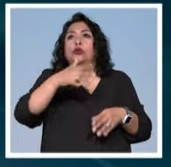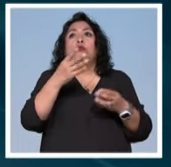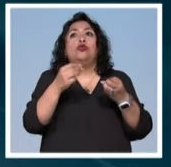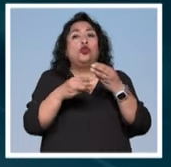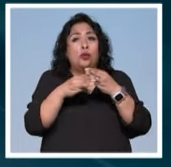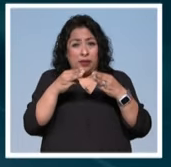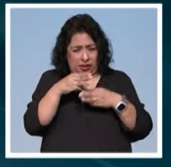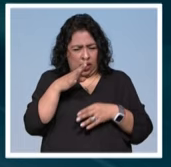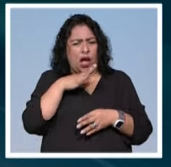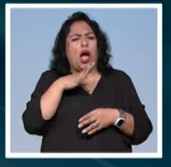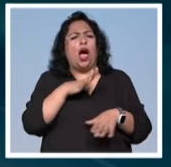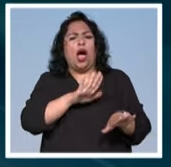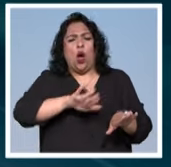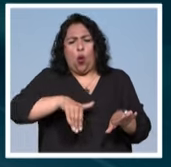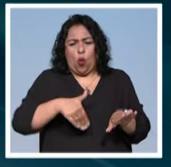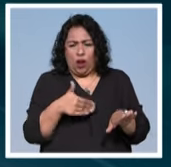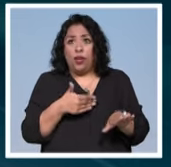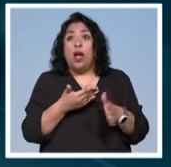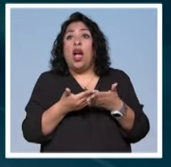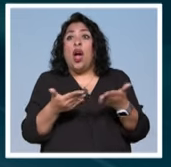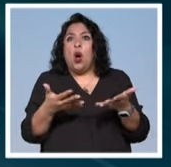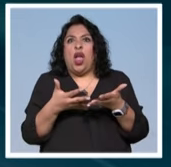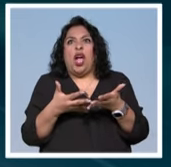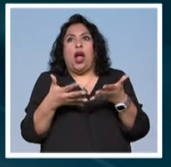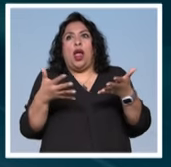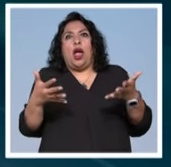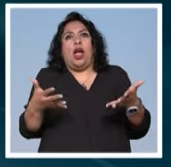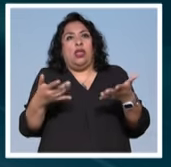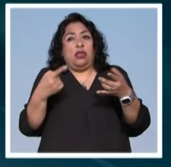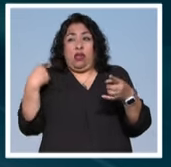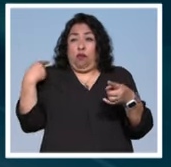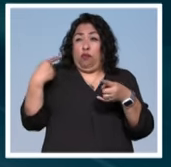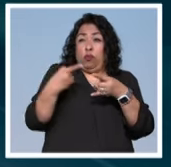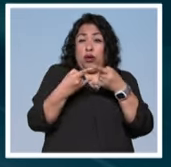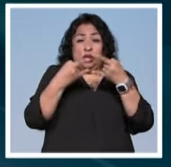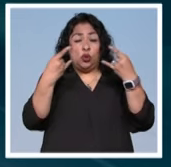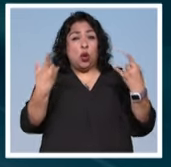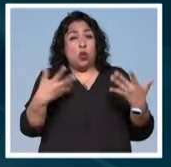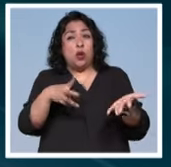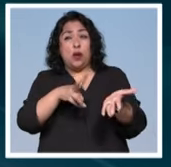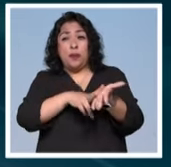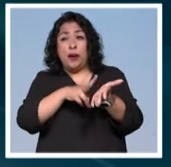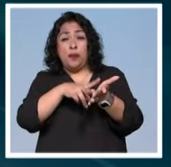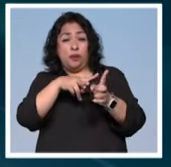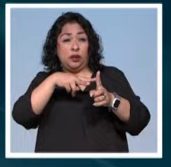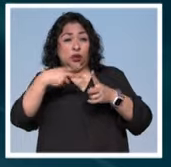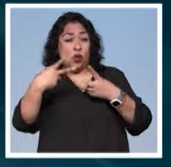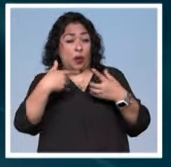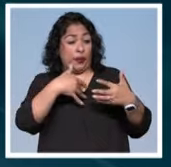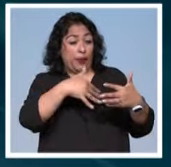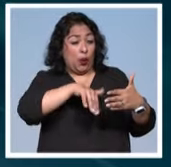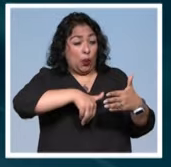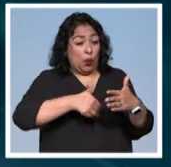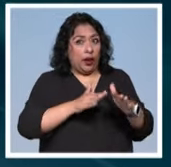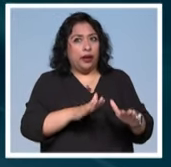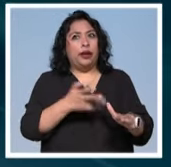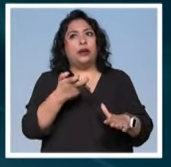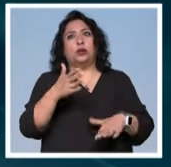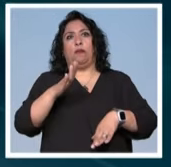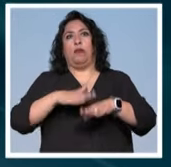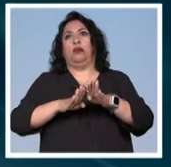material que tienen ahí y ahora dimensionar históricamente valorar desde este punto de vista los acervos hace